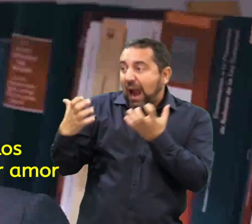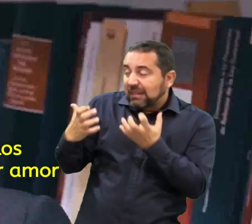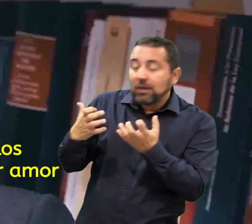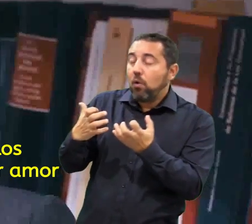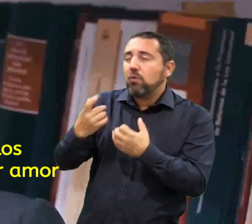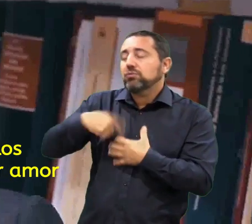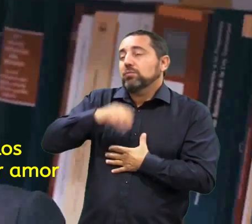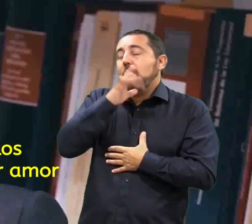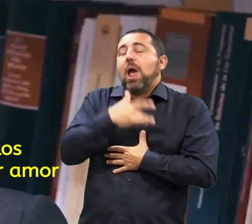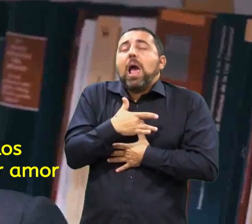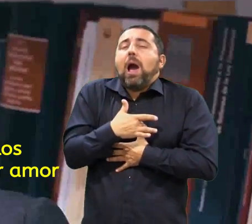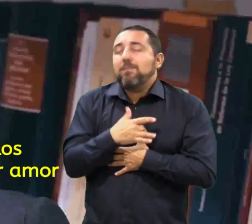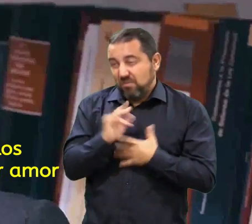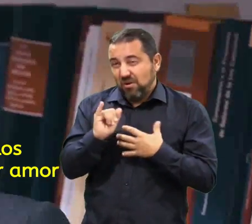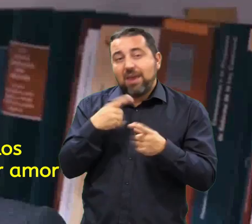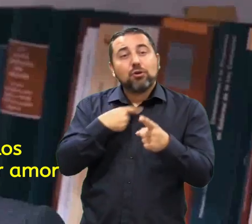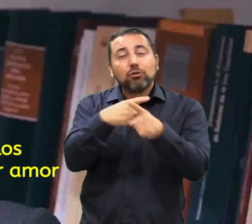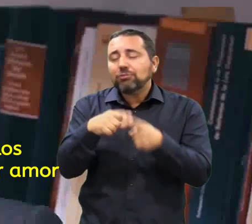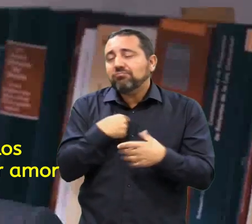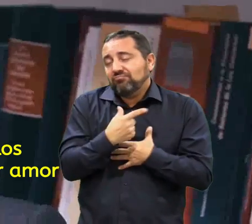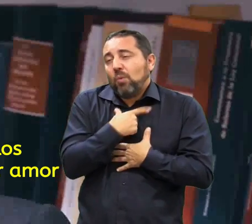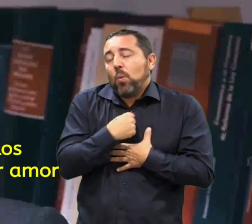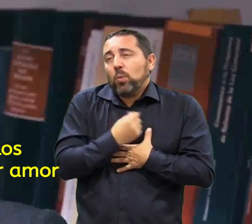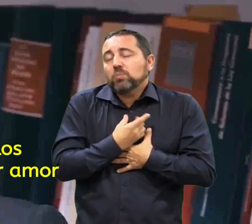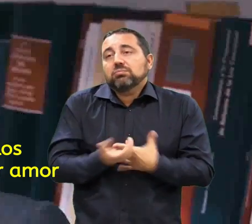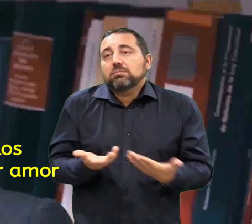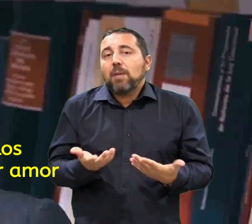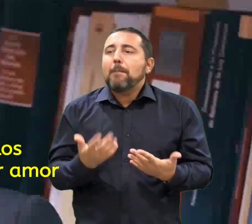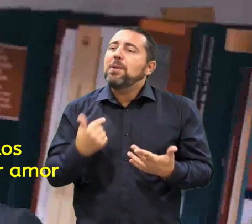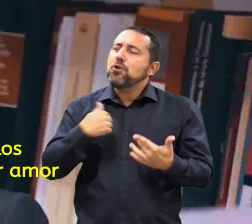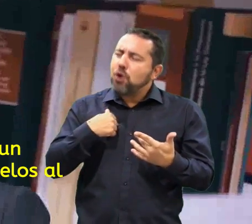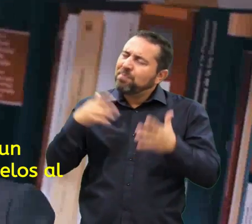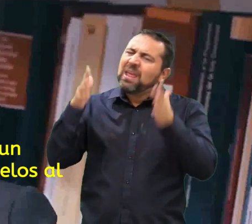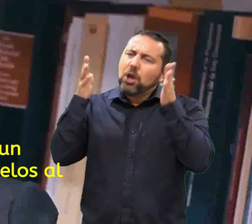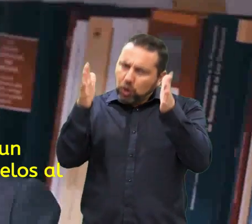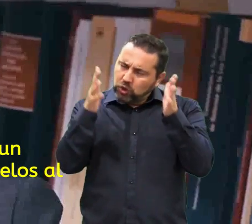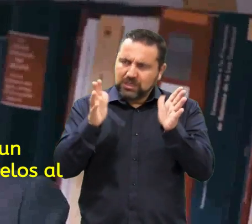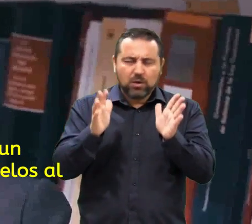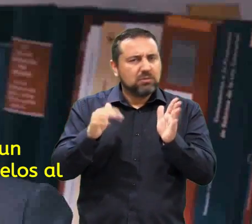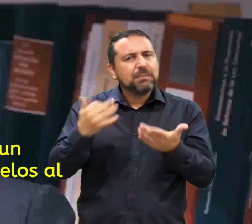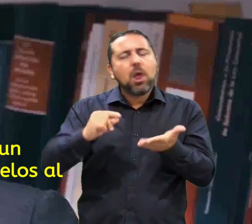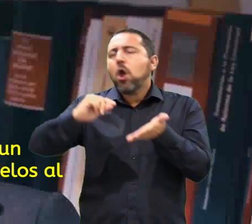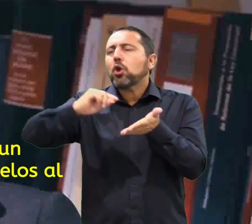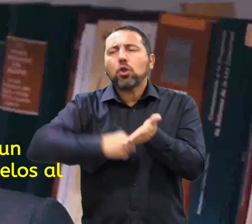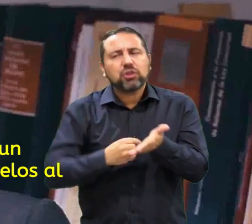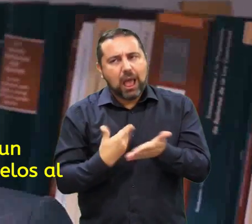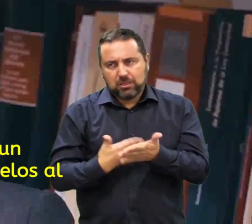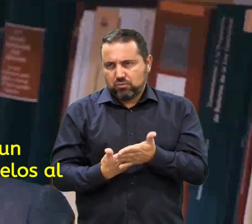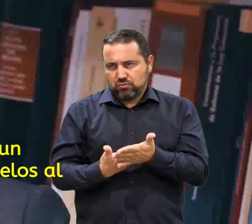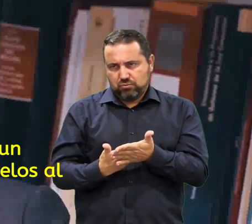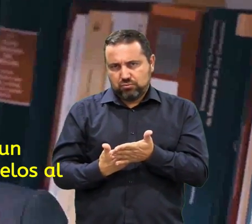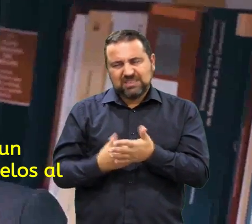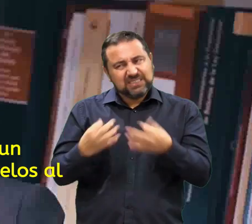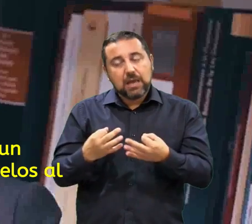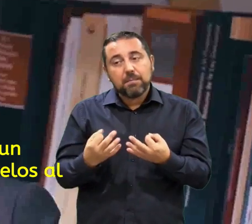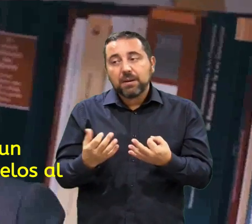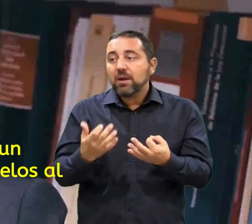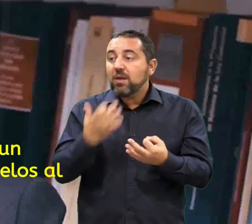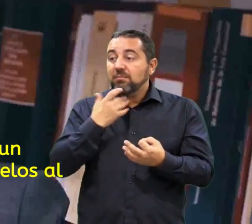coleccionistas, digo, con las obras de arte, sino por amor al arte y por amor a nuestras cosas. Pero yo recomiendo hacer un